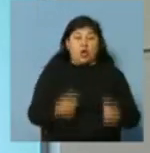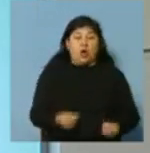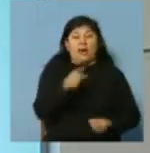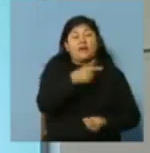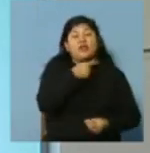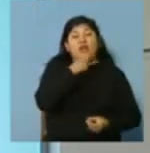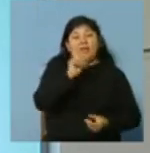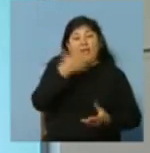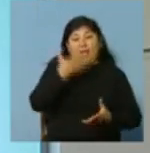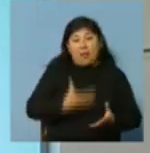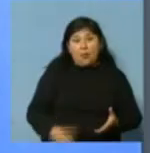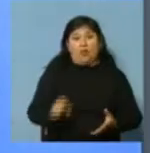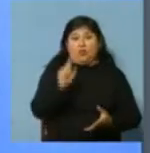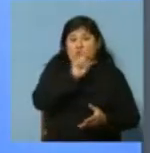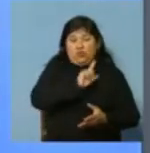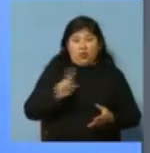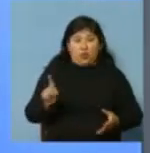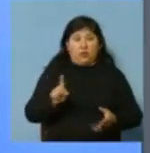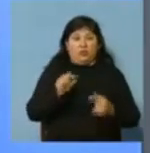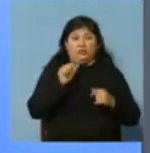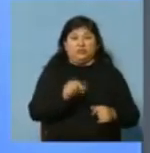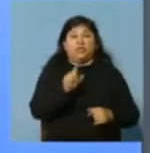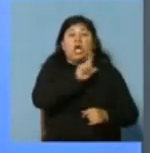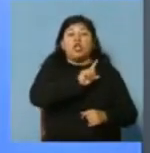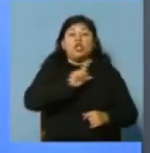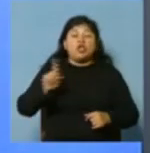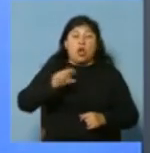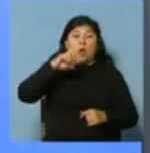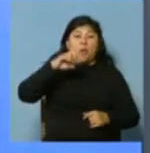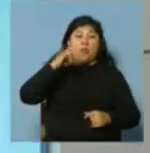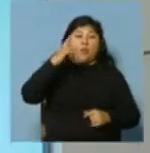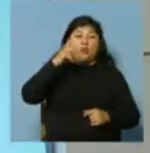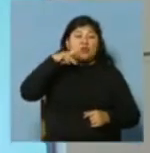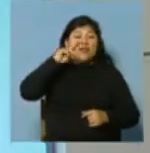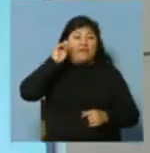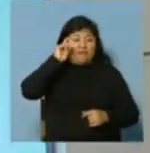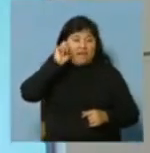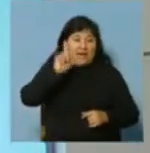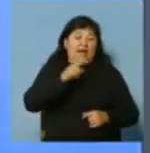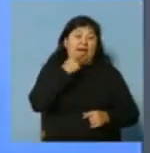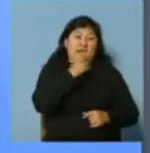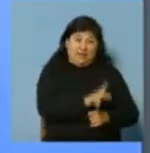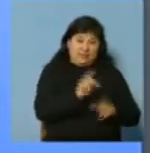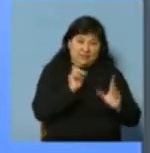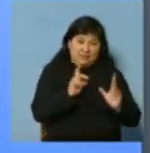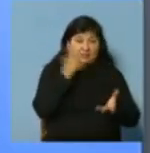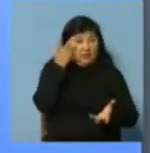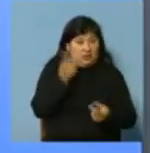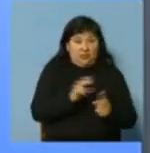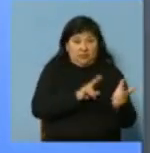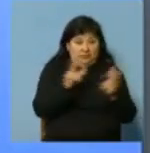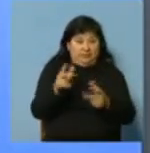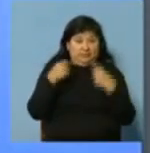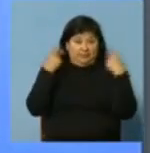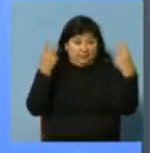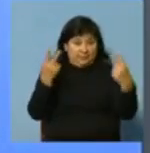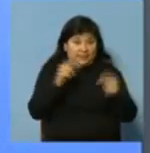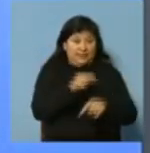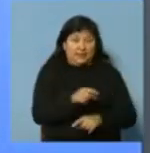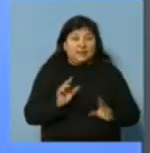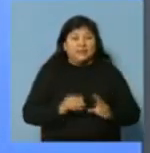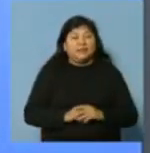aborto no punible si están ante canadá para dejarlo todo muchas gracias por la invitación efectivamente